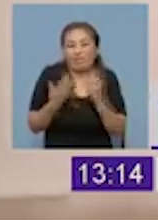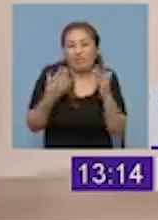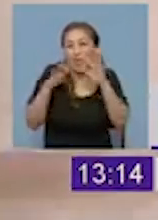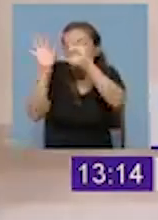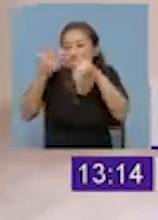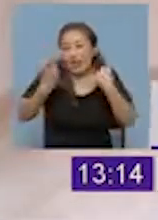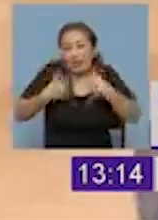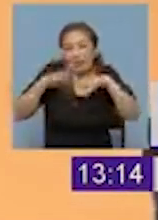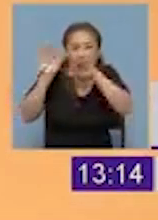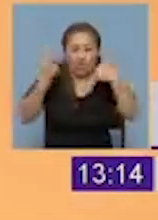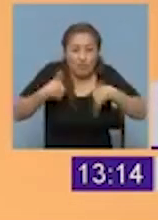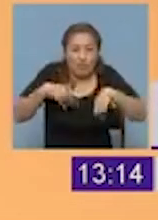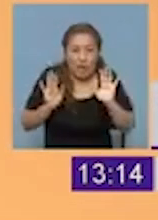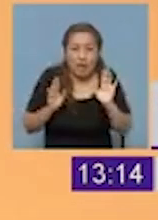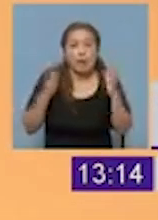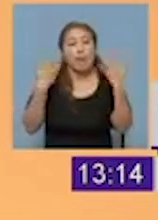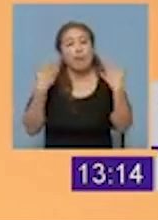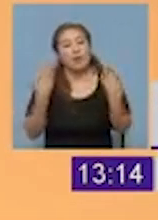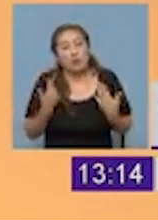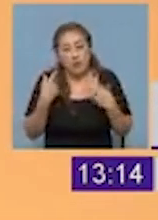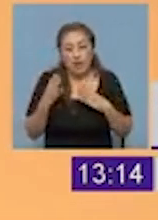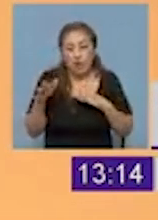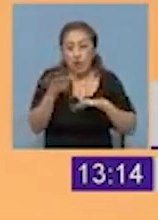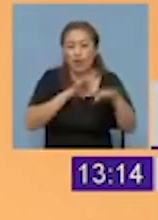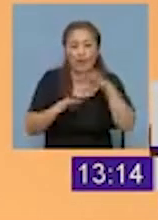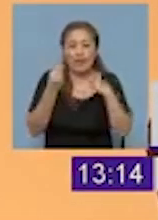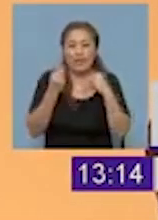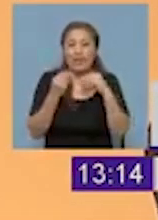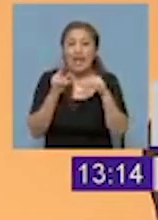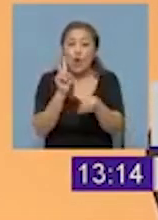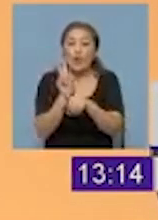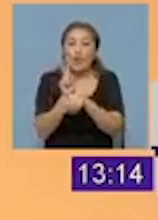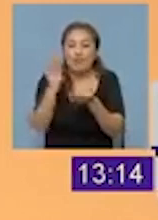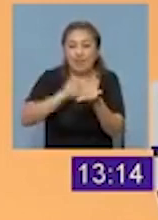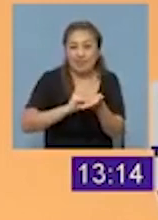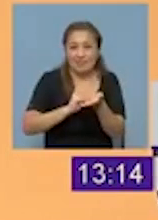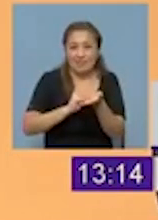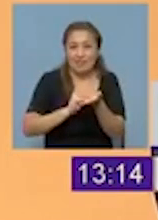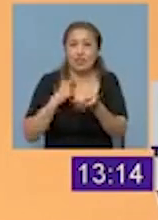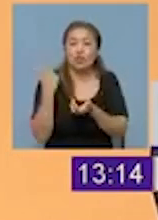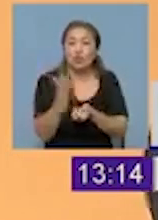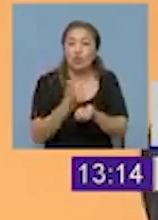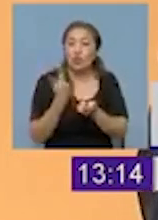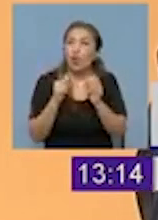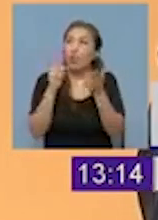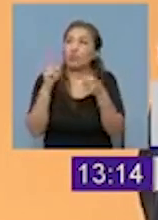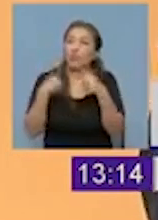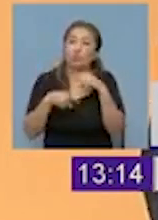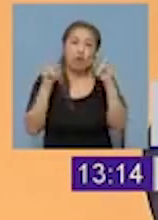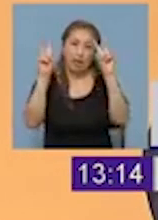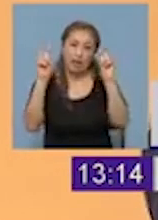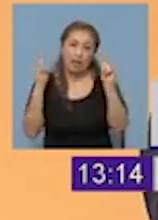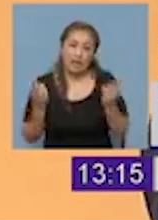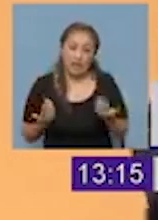pero se mitiga digamos sea contra la naturaleza lo que se puede hacer es disminuir el riesgo nosotros si es por el tema de la naturaleza